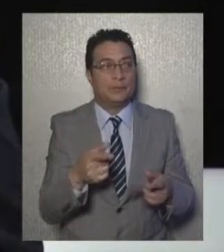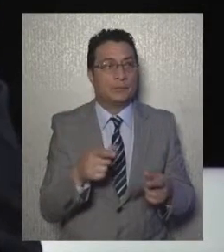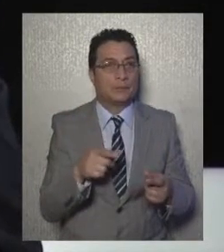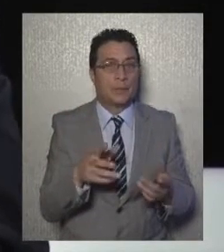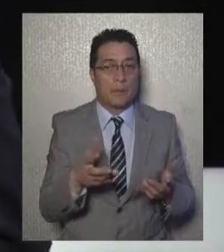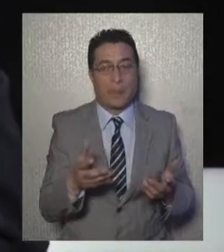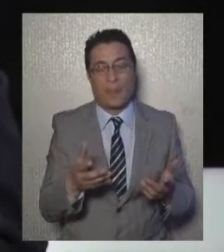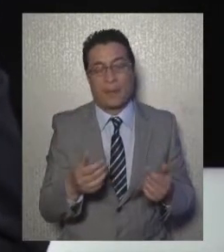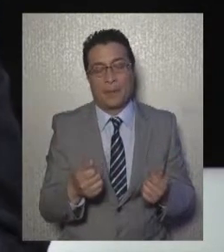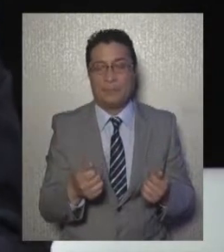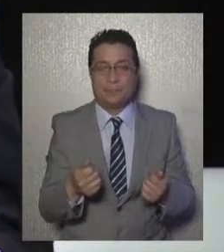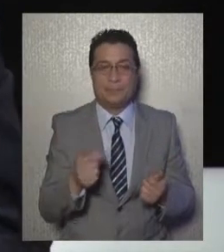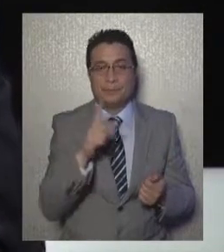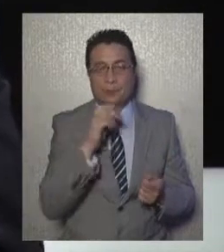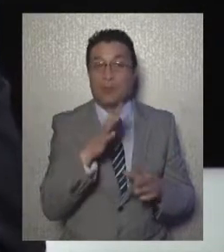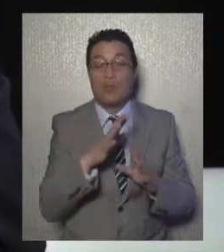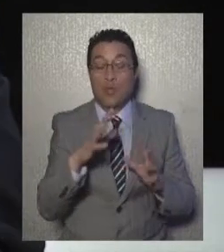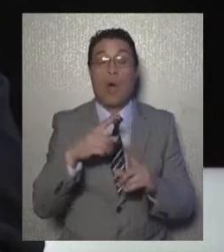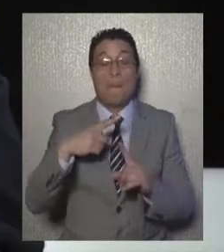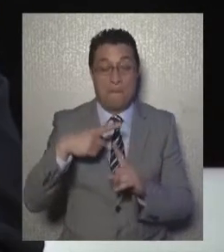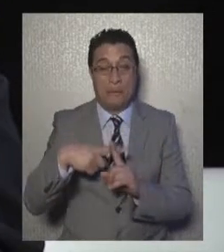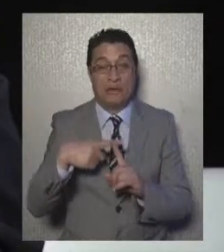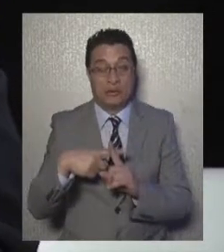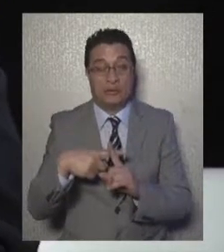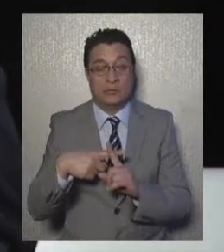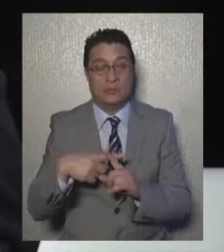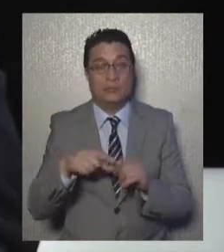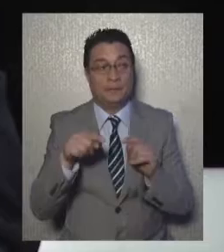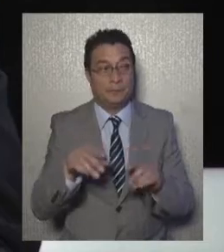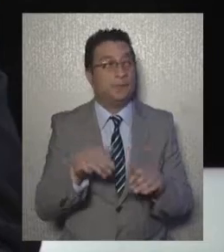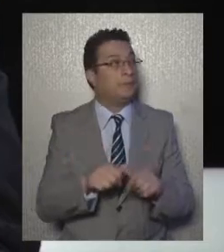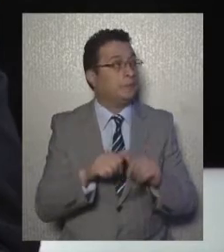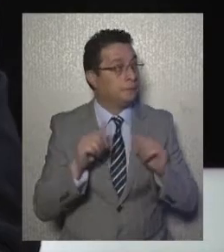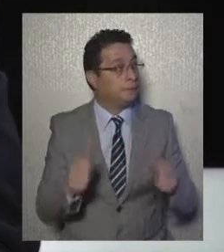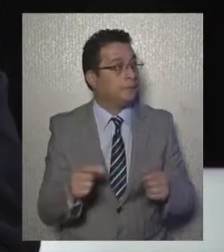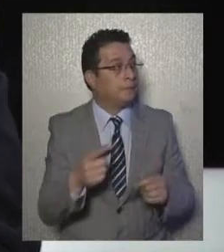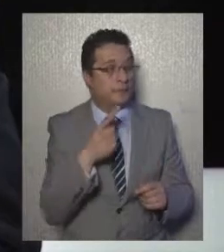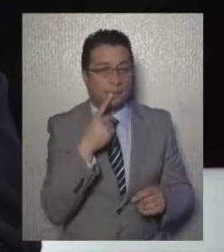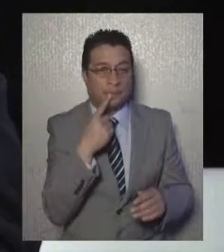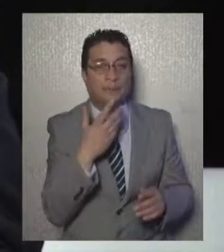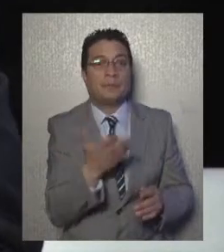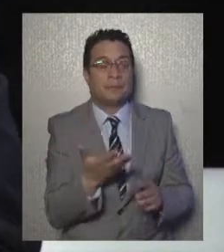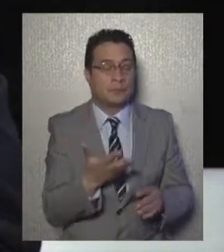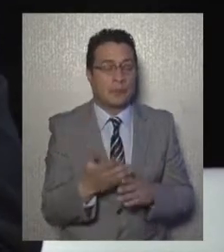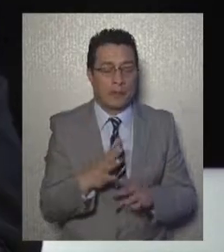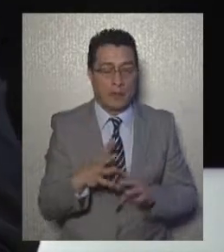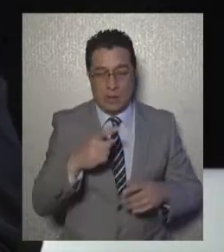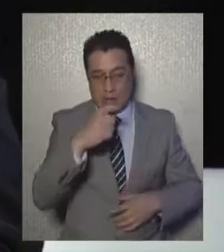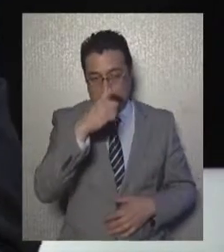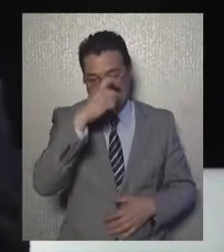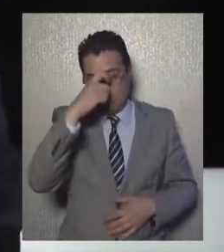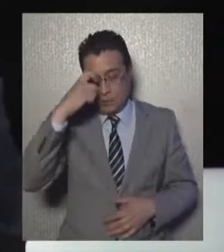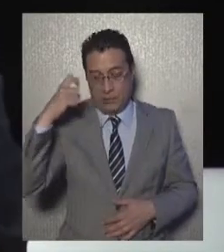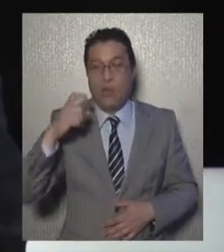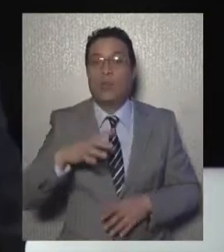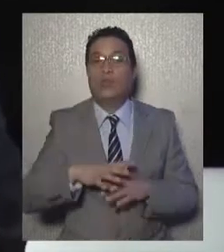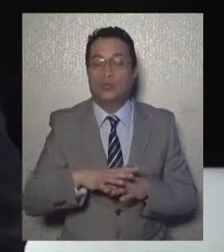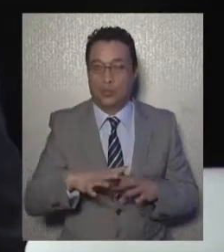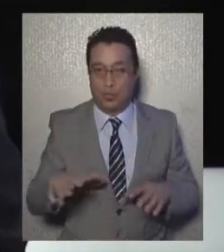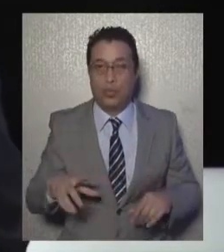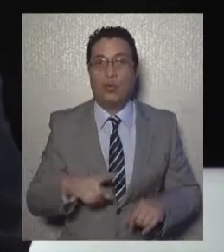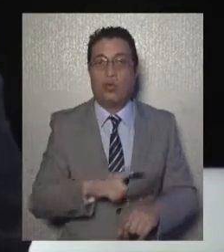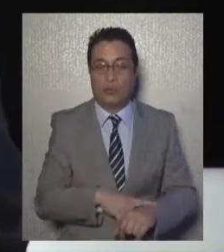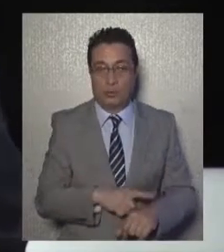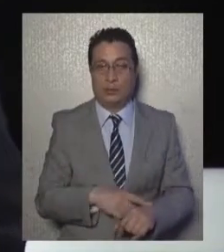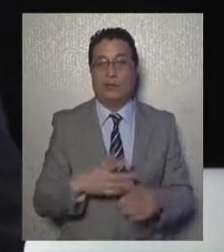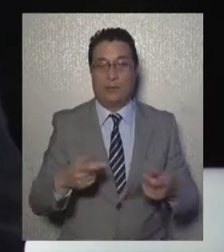son muy positivos. También demanda mucho esfuerzo, mucho sacrificio,